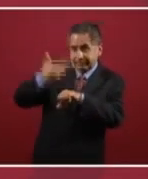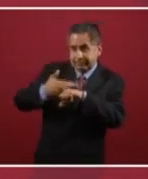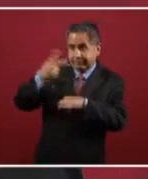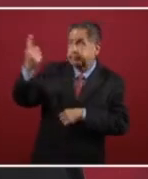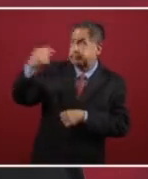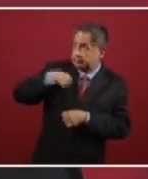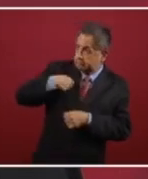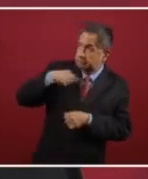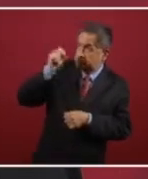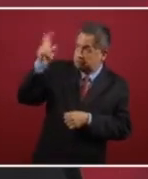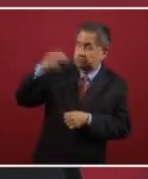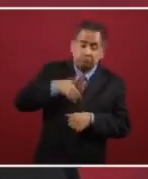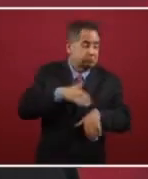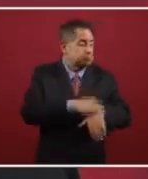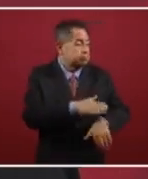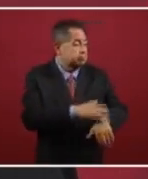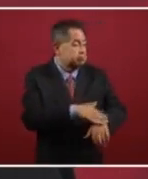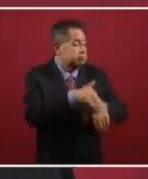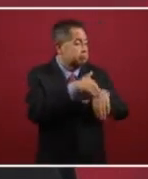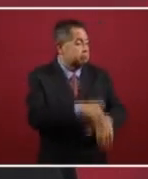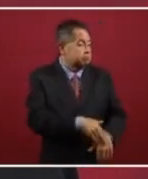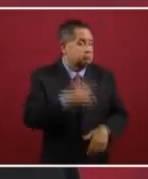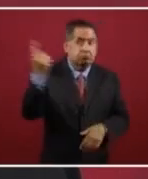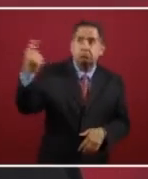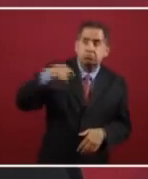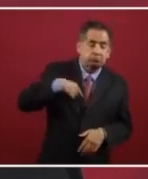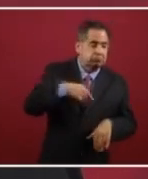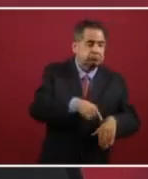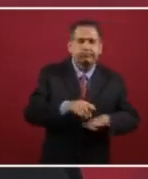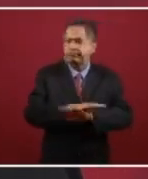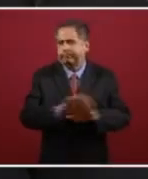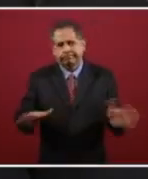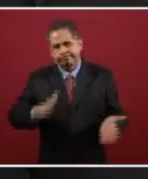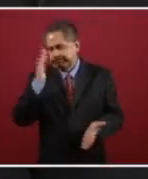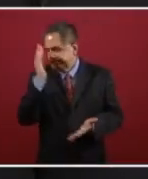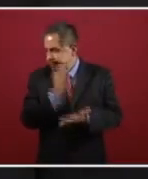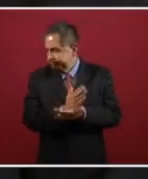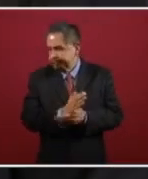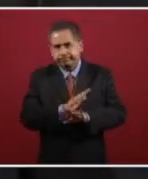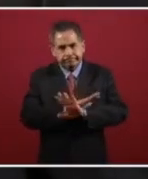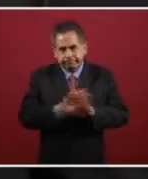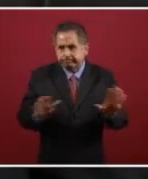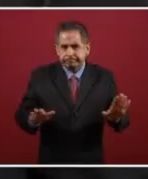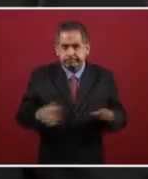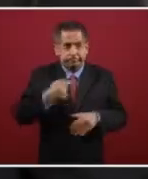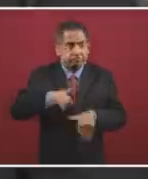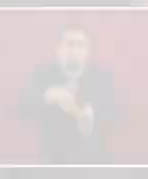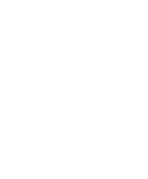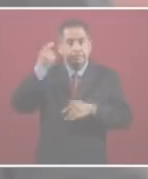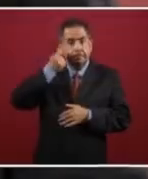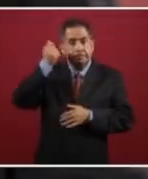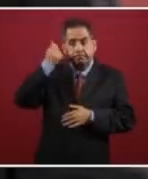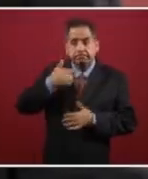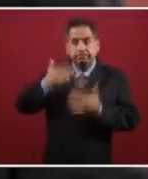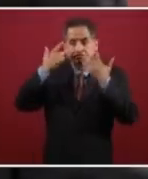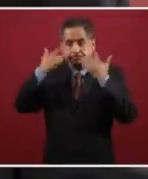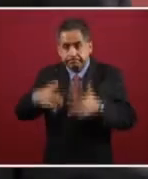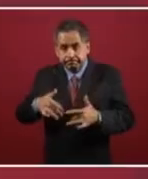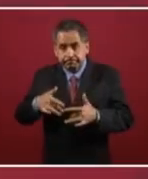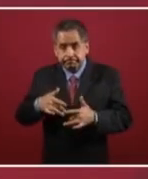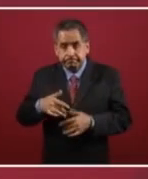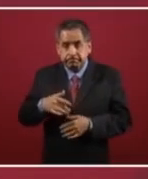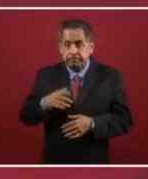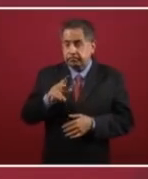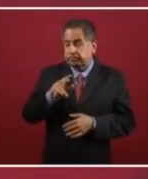terminó no hay política neoliberal ya no vamos a seguir con eso nosotros